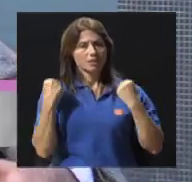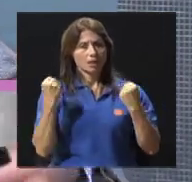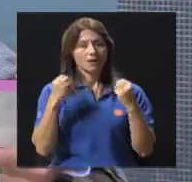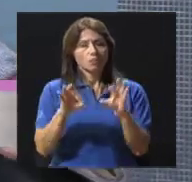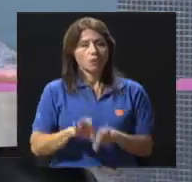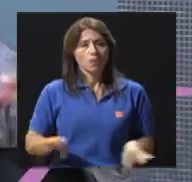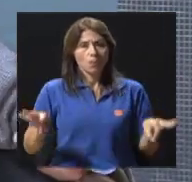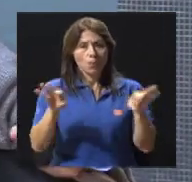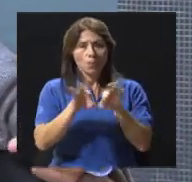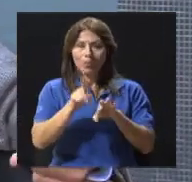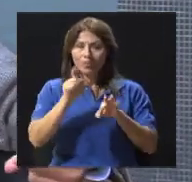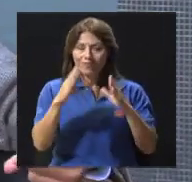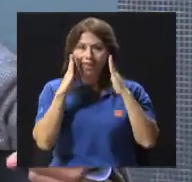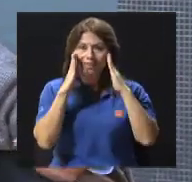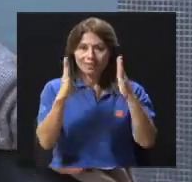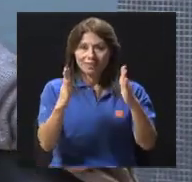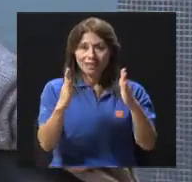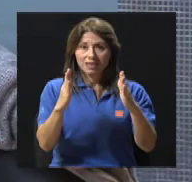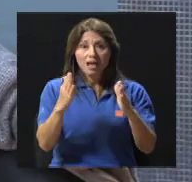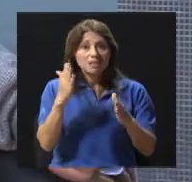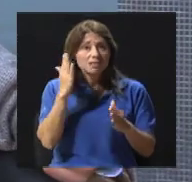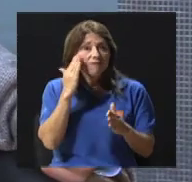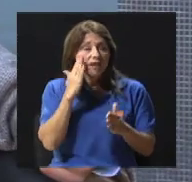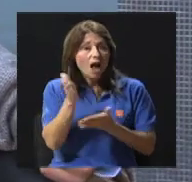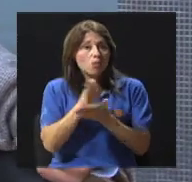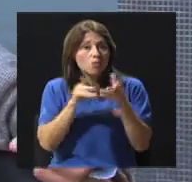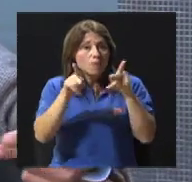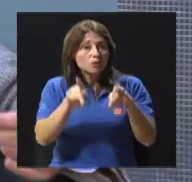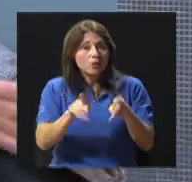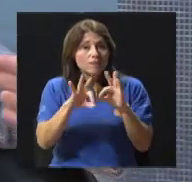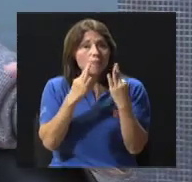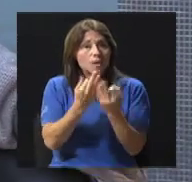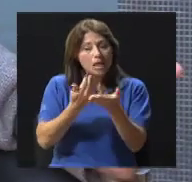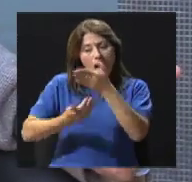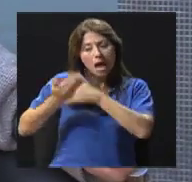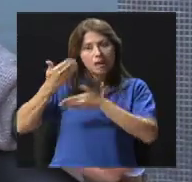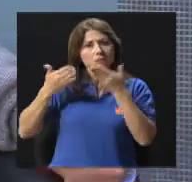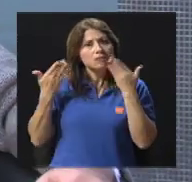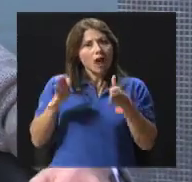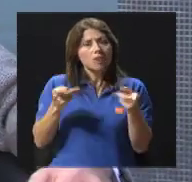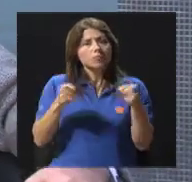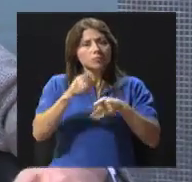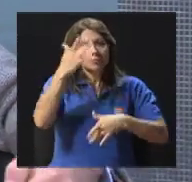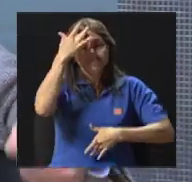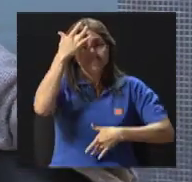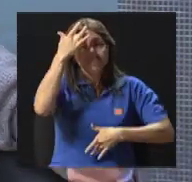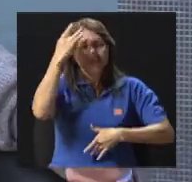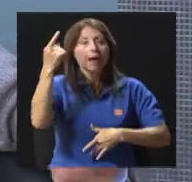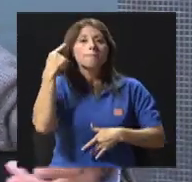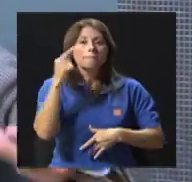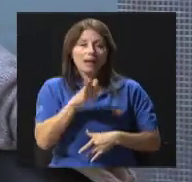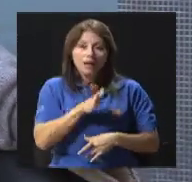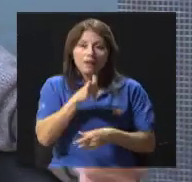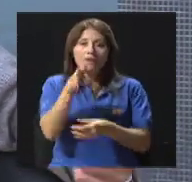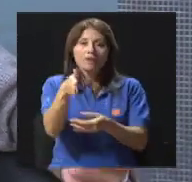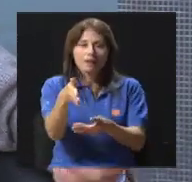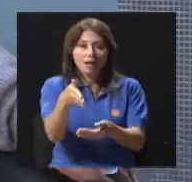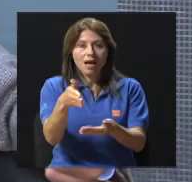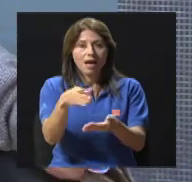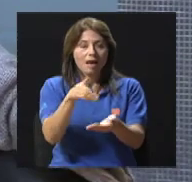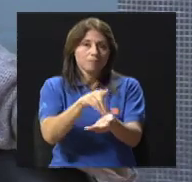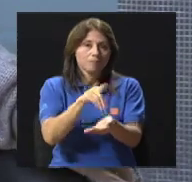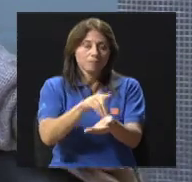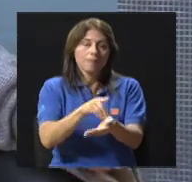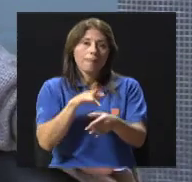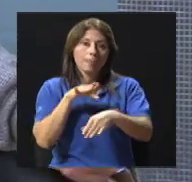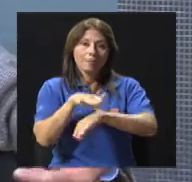importante, estar muy atentos en el caso de antecedentes familiares de cáncer para poder acudir a los servicios de salud en forma temprana, en forma preventiva, no